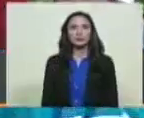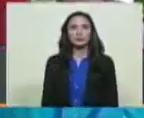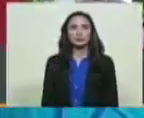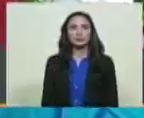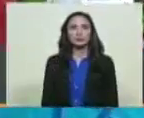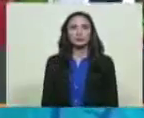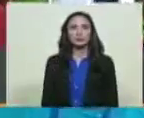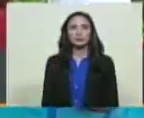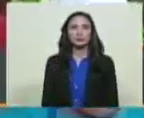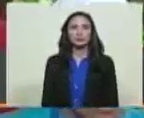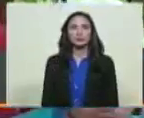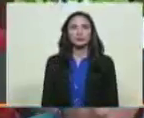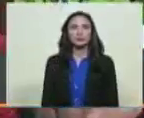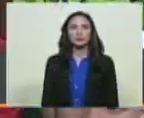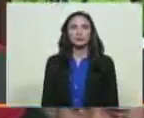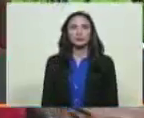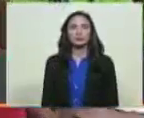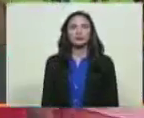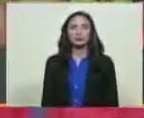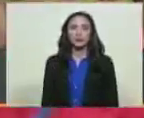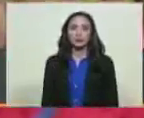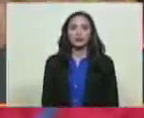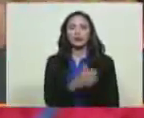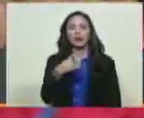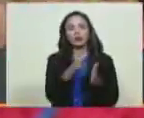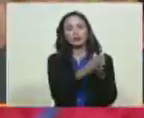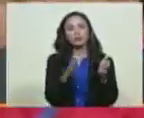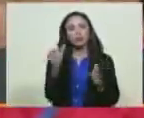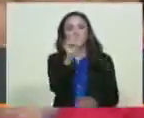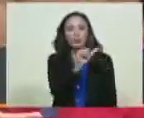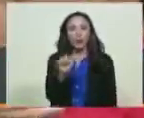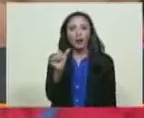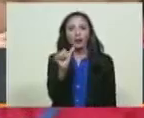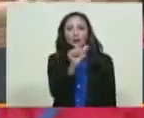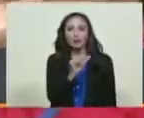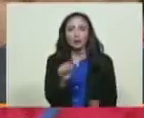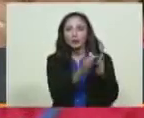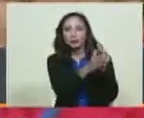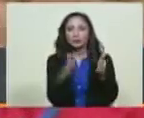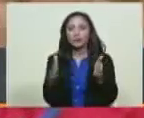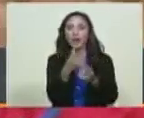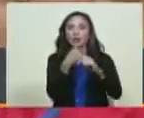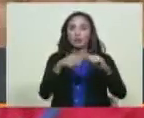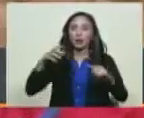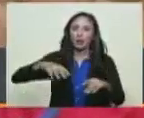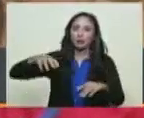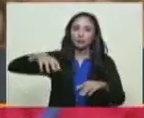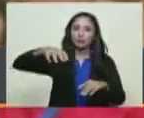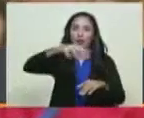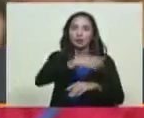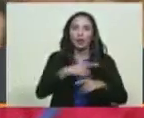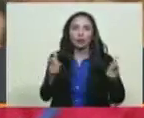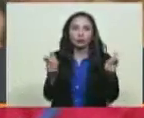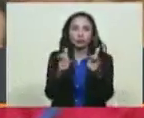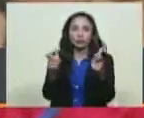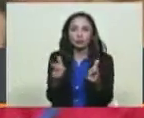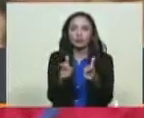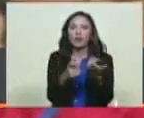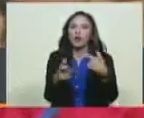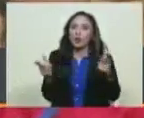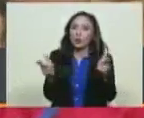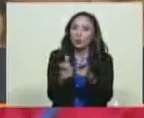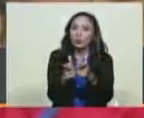bueno presidente durante estos días estuvimos en diferentes regiones reunidos y estuvimos